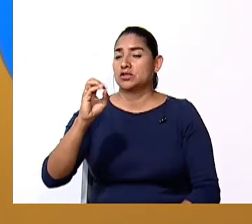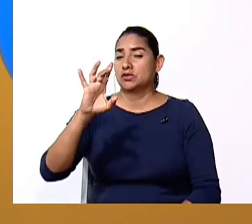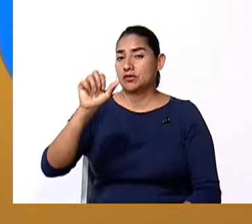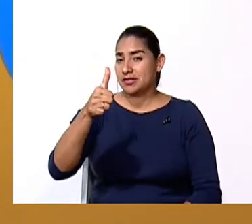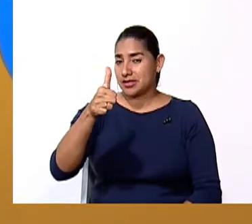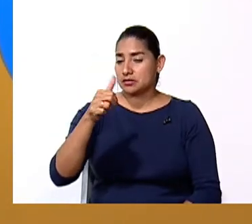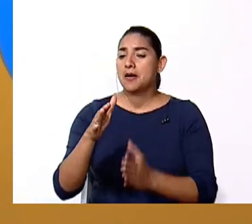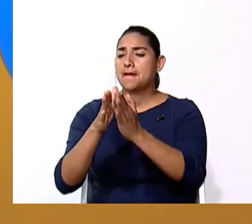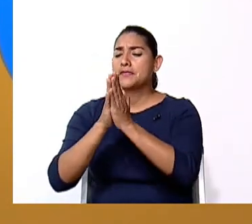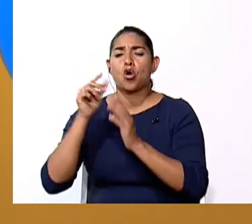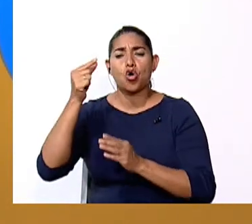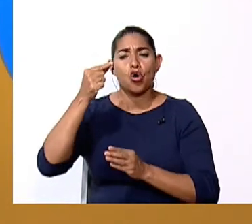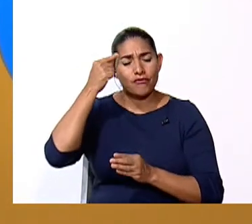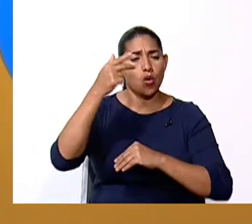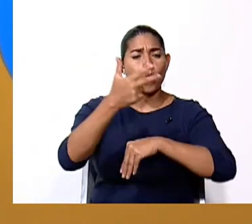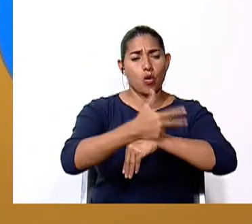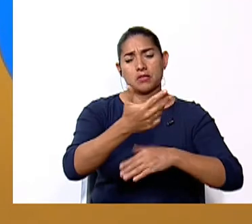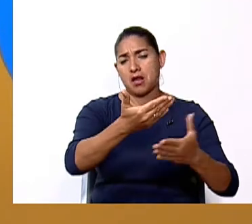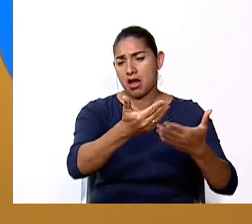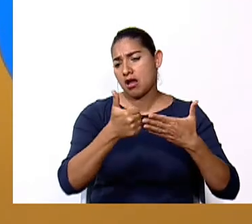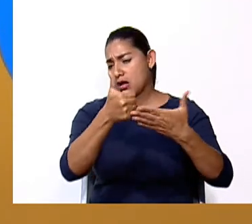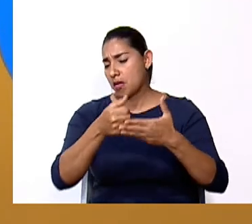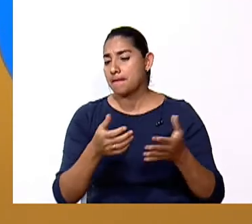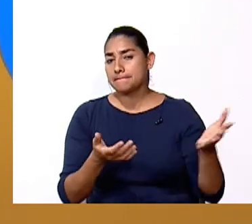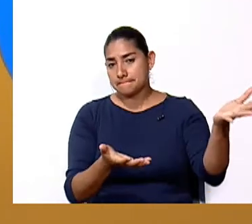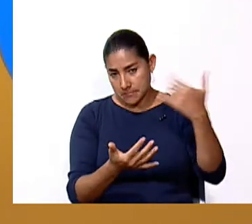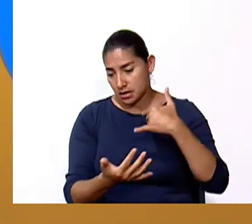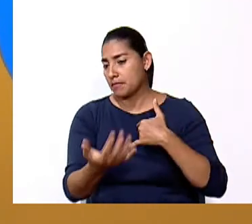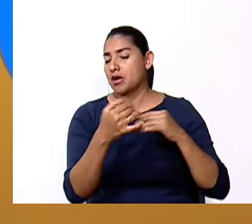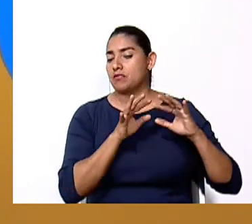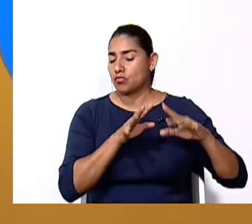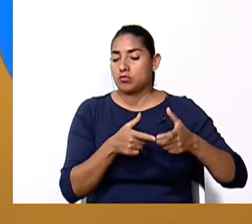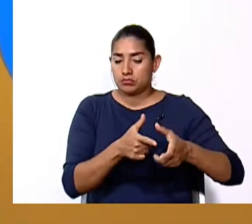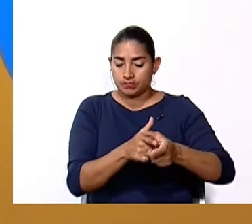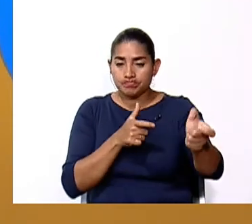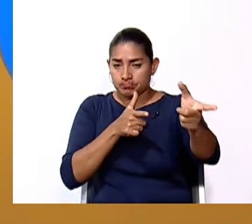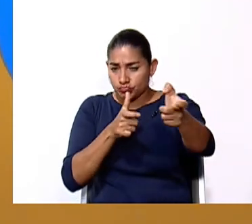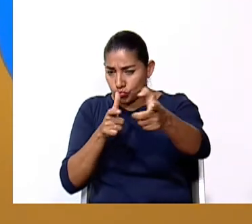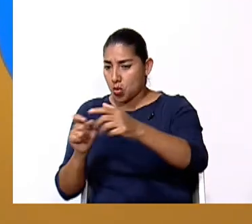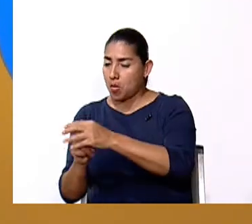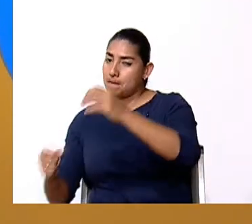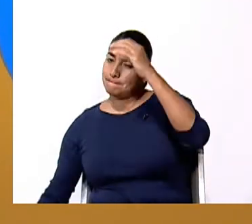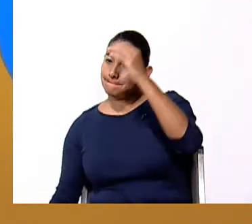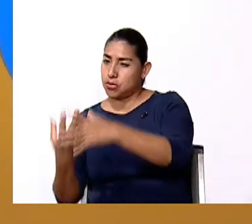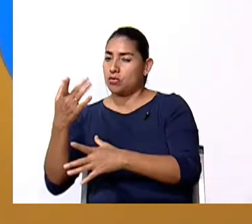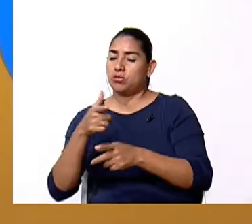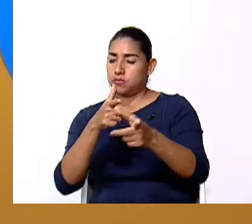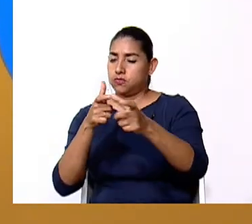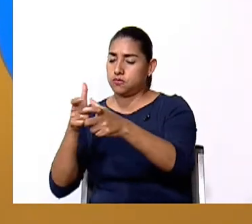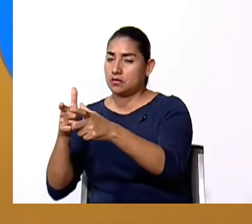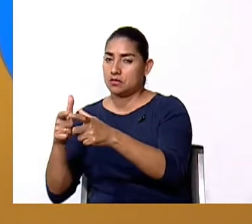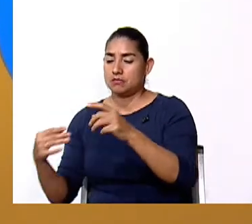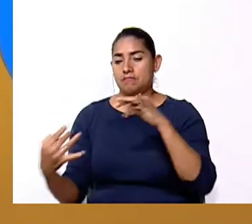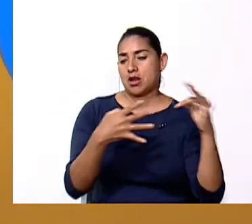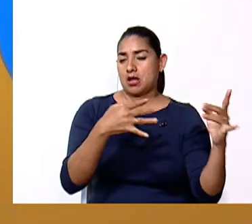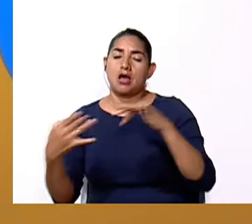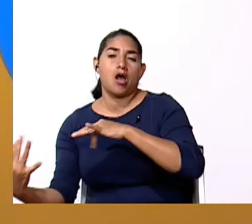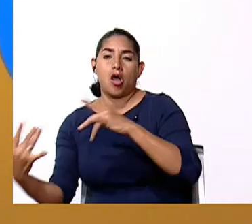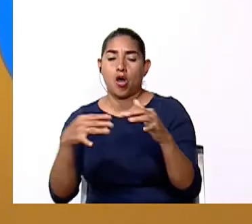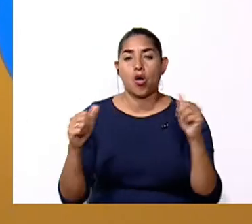Vamos a contar la historia de Kamakiri y de Cocorí. Son dos reyes